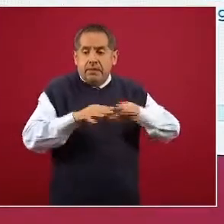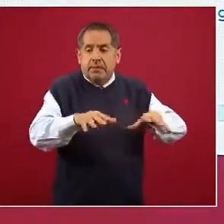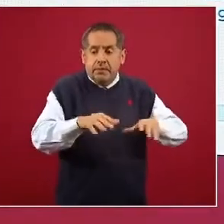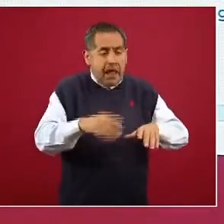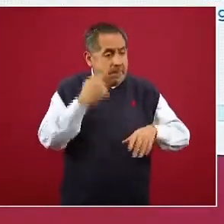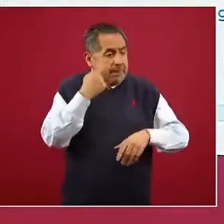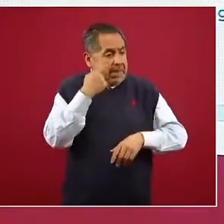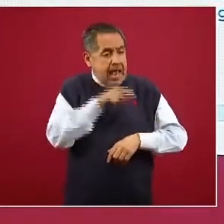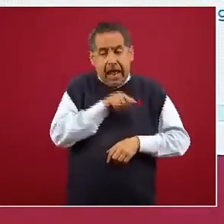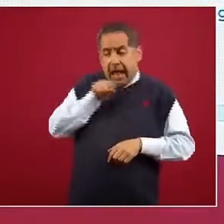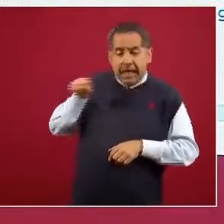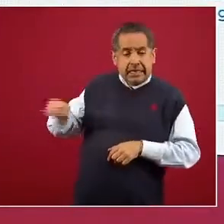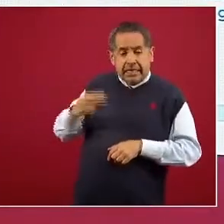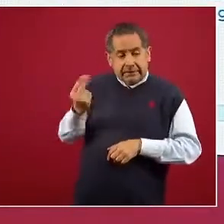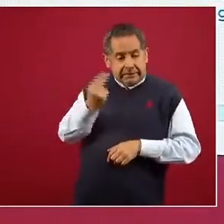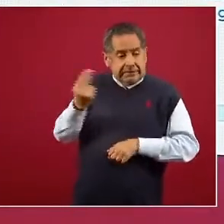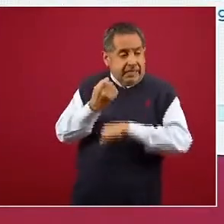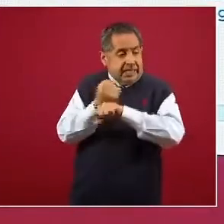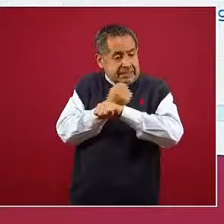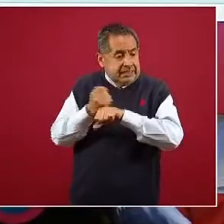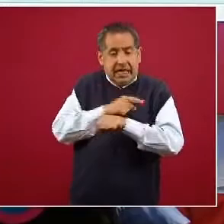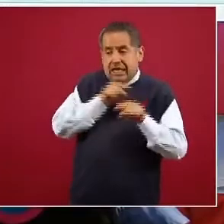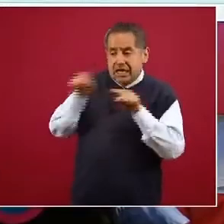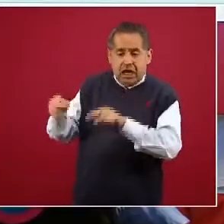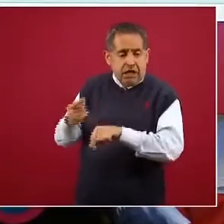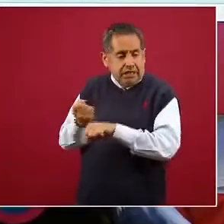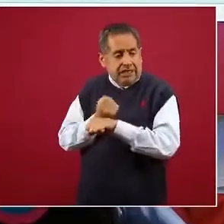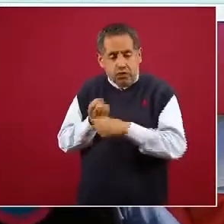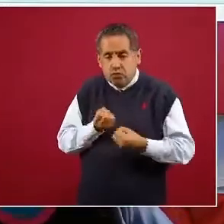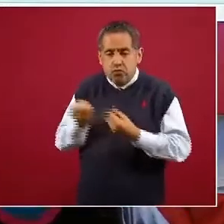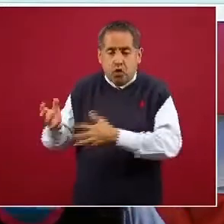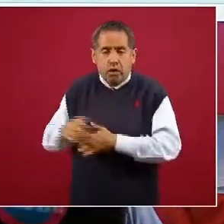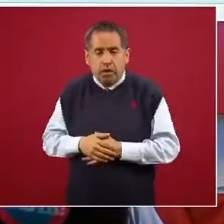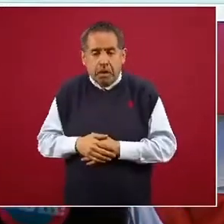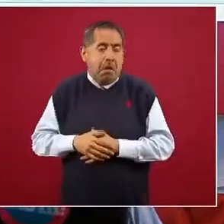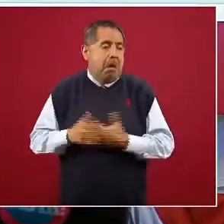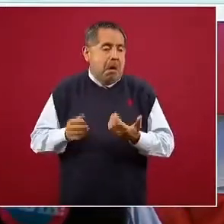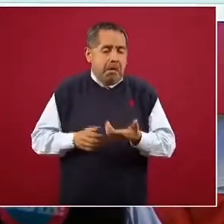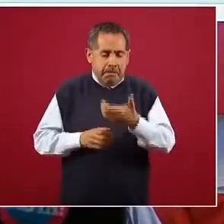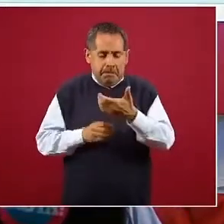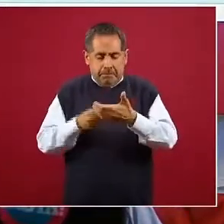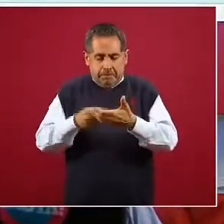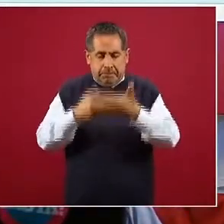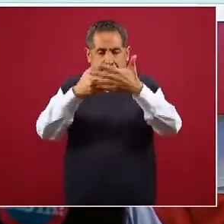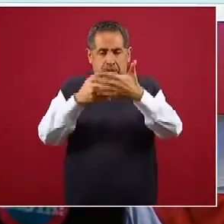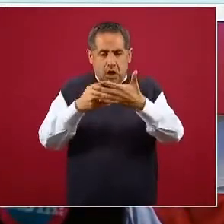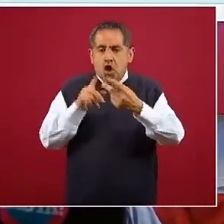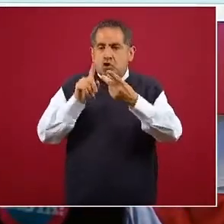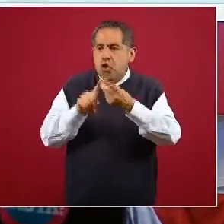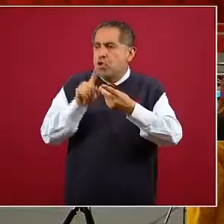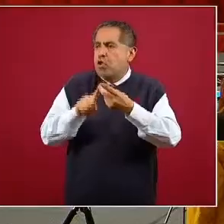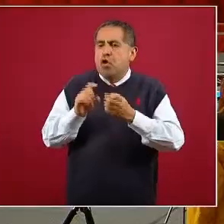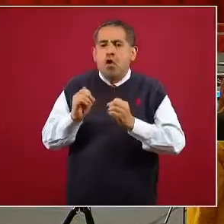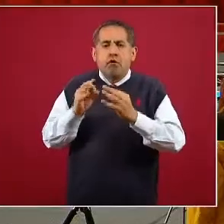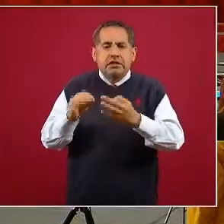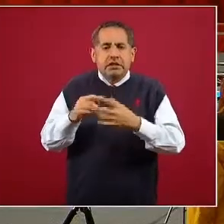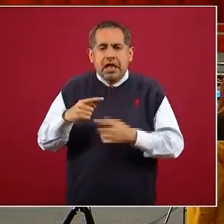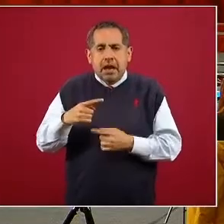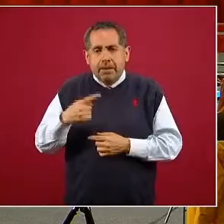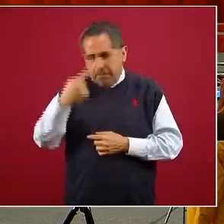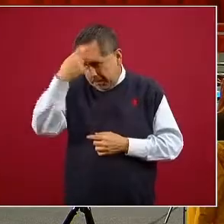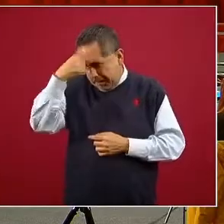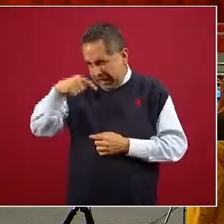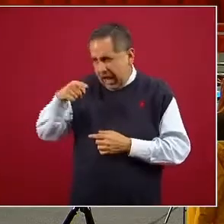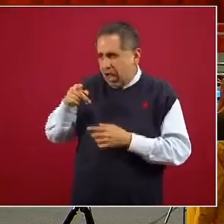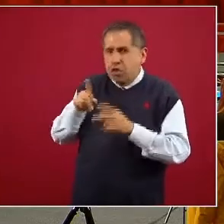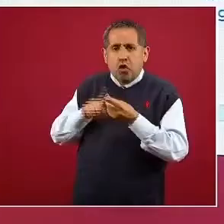cuándo se necesita la donación de sangre. Aparecerá un desplegado de bancos de sangre, con también distancias